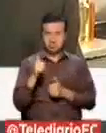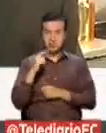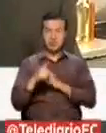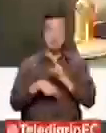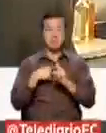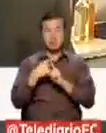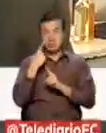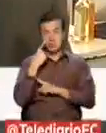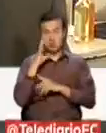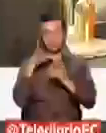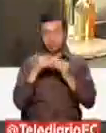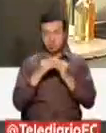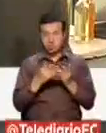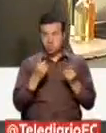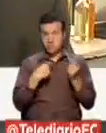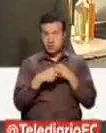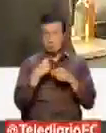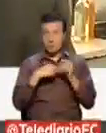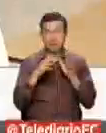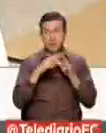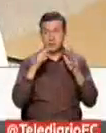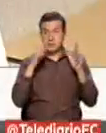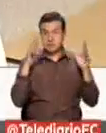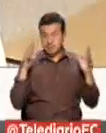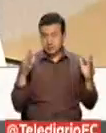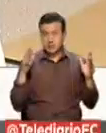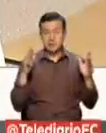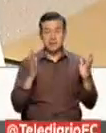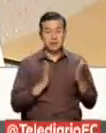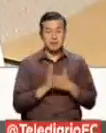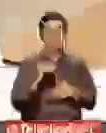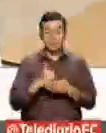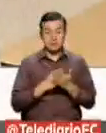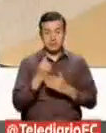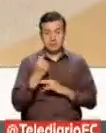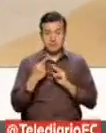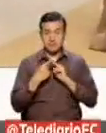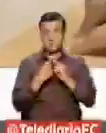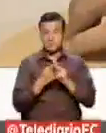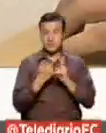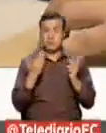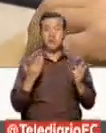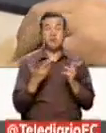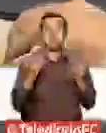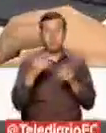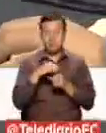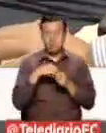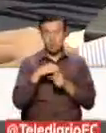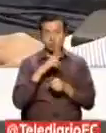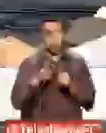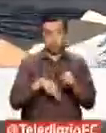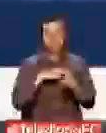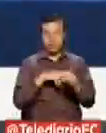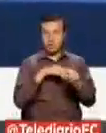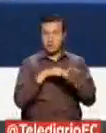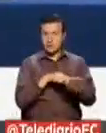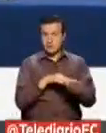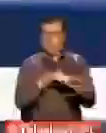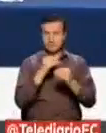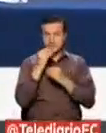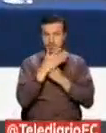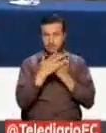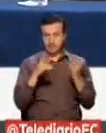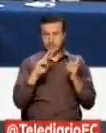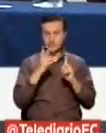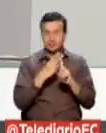también con los volúmenes, que es muy importante para estas grandes cadenas. Mientras que el acceso al crédito se espera resolver a través de un Fondo Nacional de Garantías, aseguró la